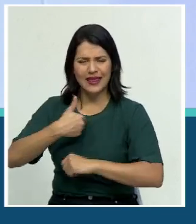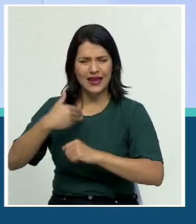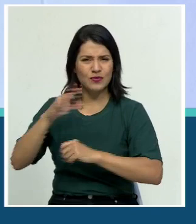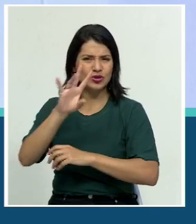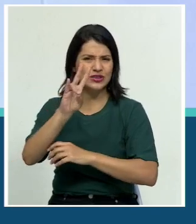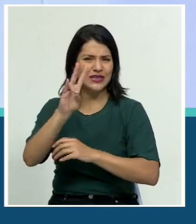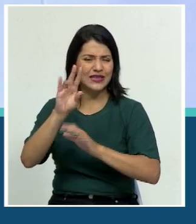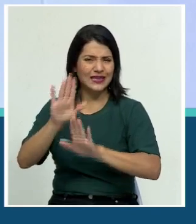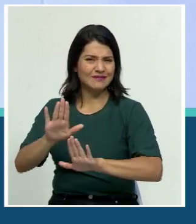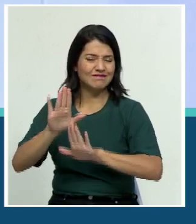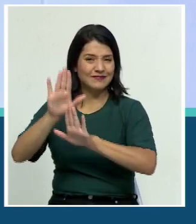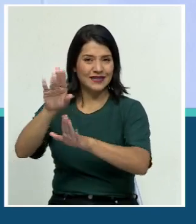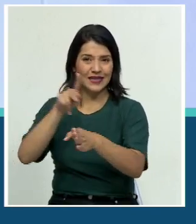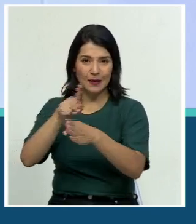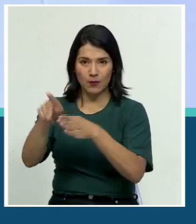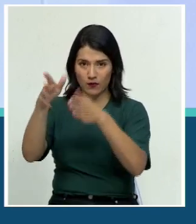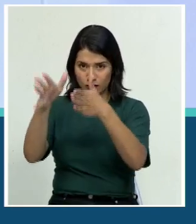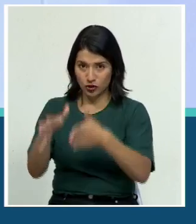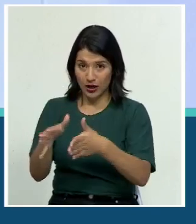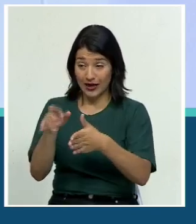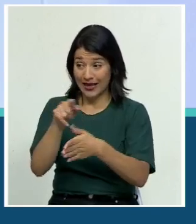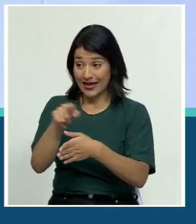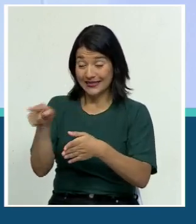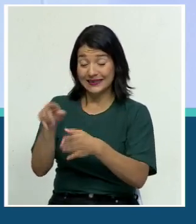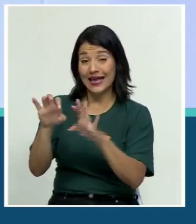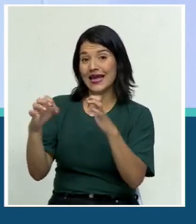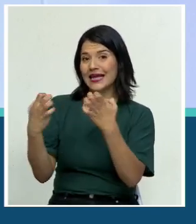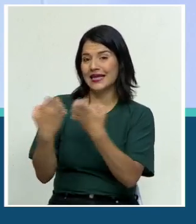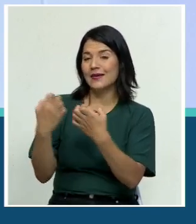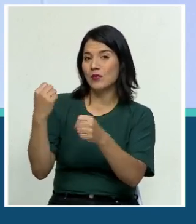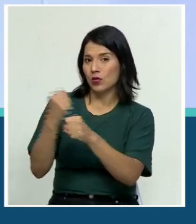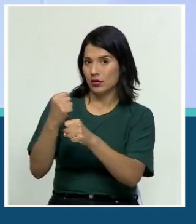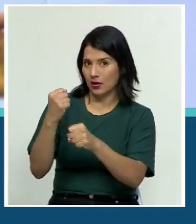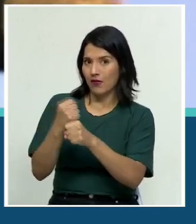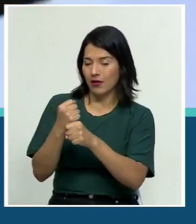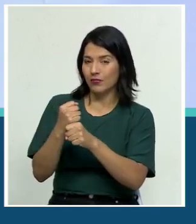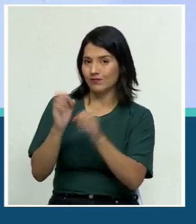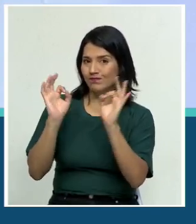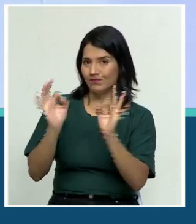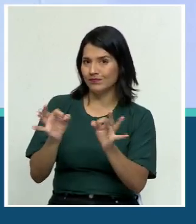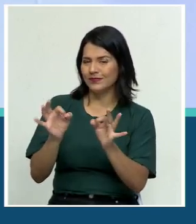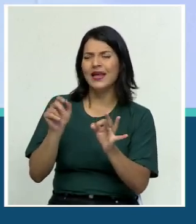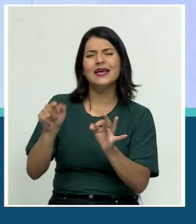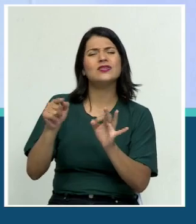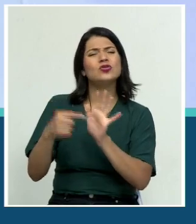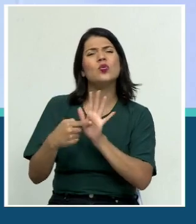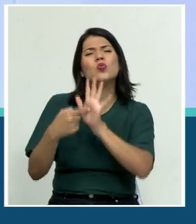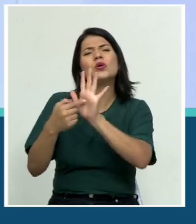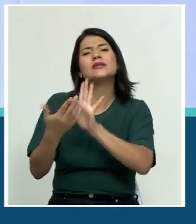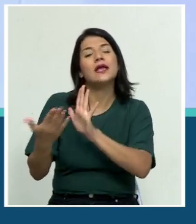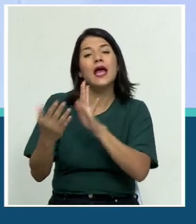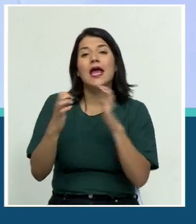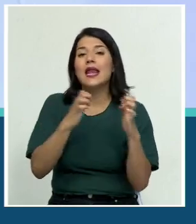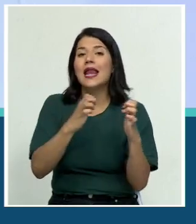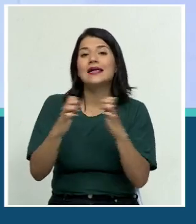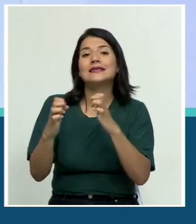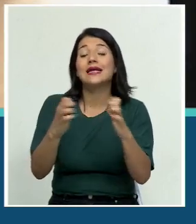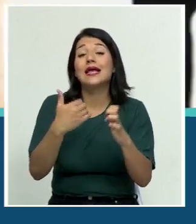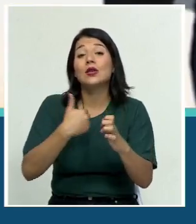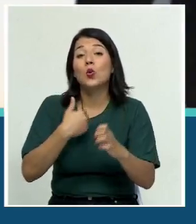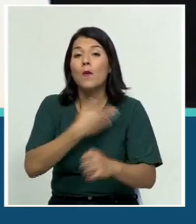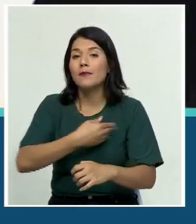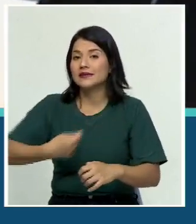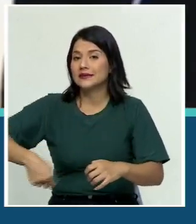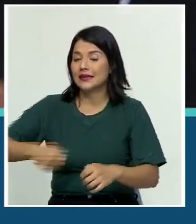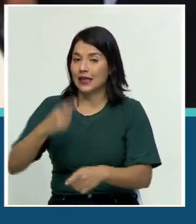aquí acompañándonos. Es un equipo de trabajo que está detrás, que demuestra que la estrategia que siguió el señor presidente fue la correcta.